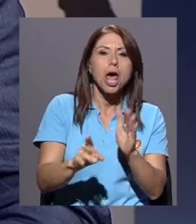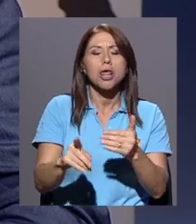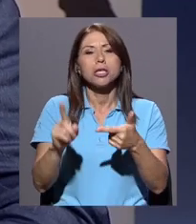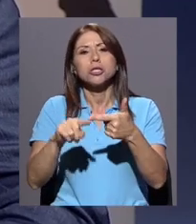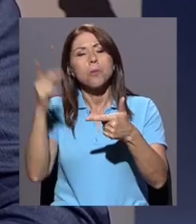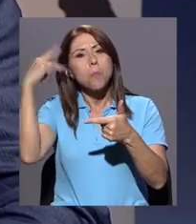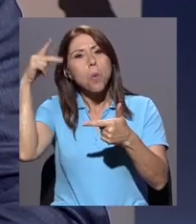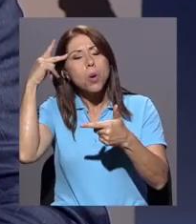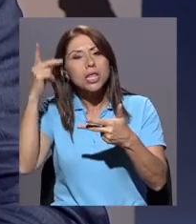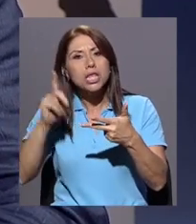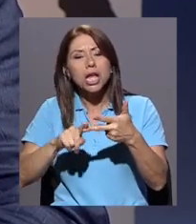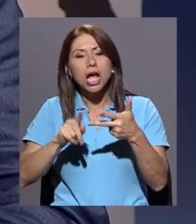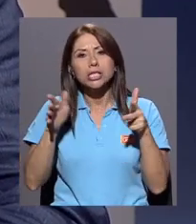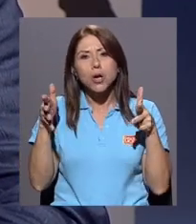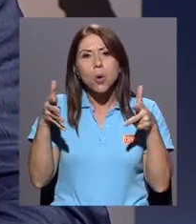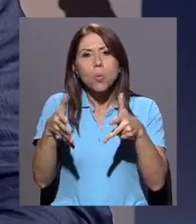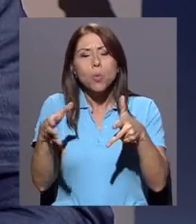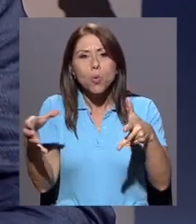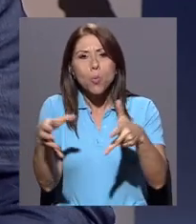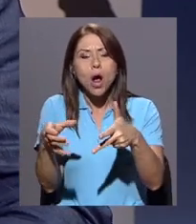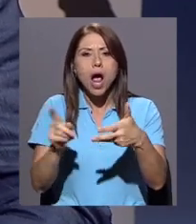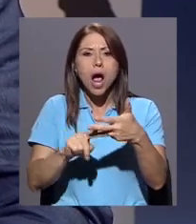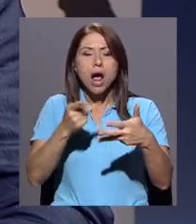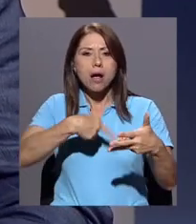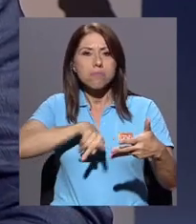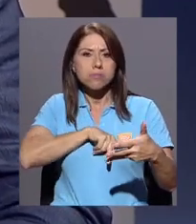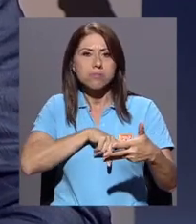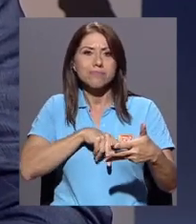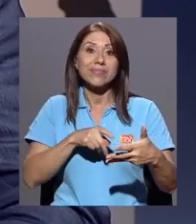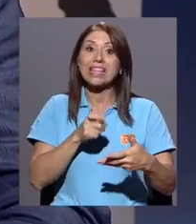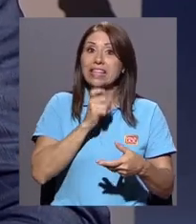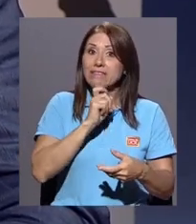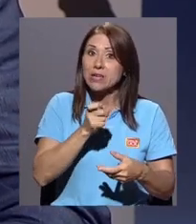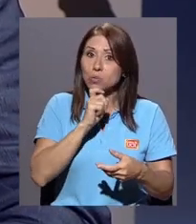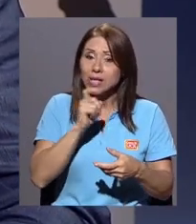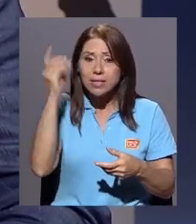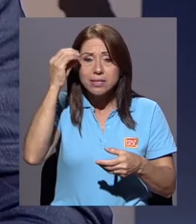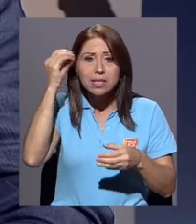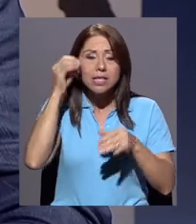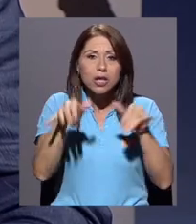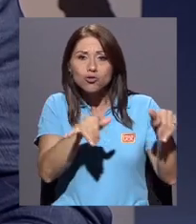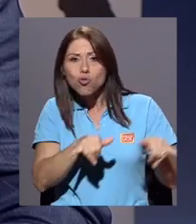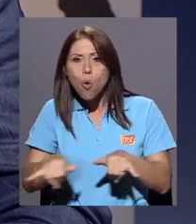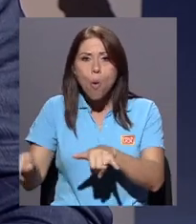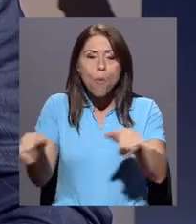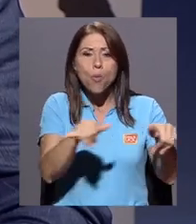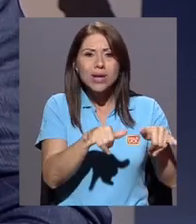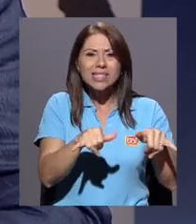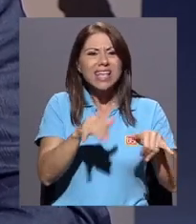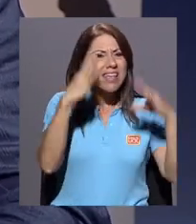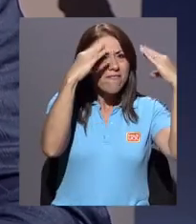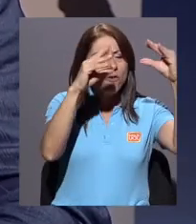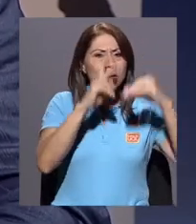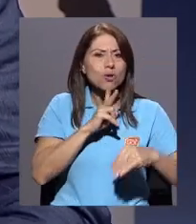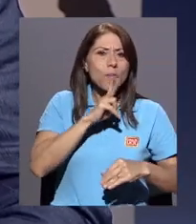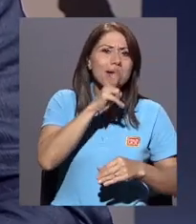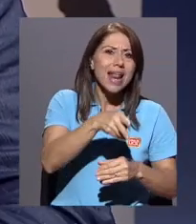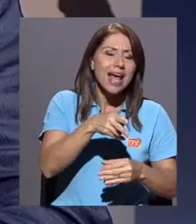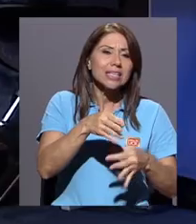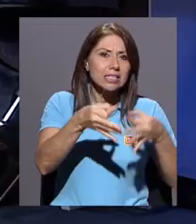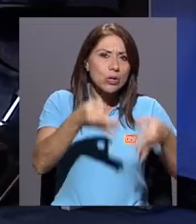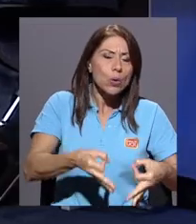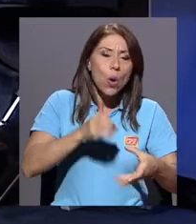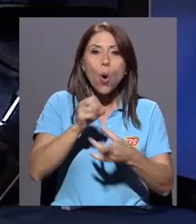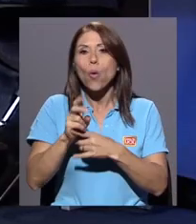partidarias, personales. Uh-huh. Y que esta dificultad de tener criterios comunes de qué es información veraz o de qué es la